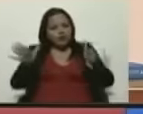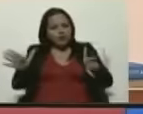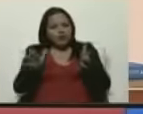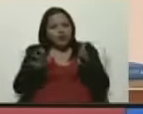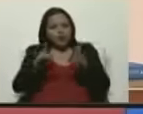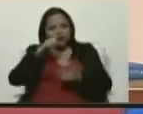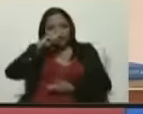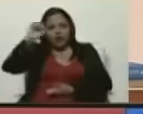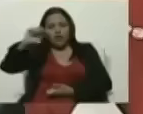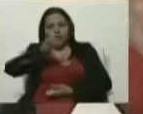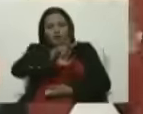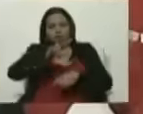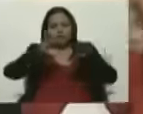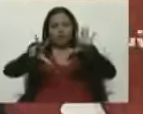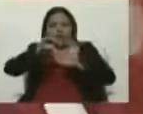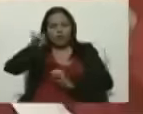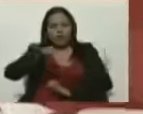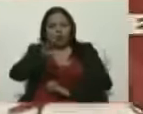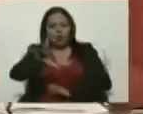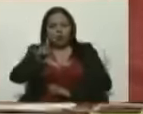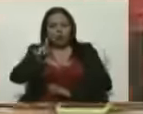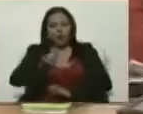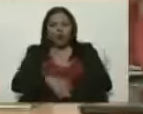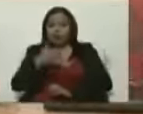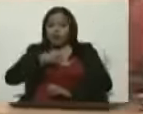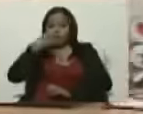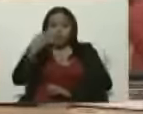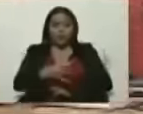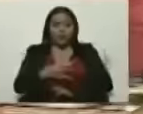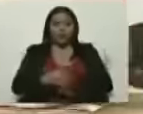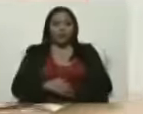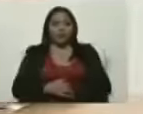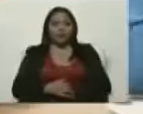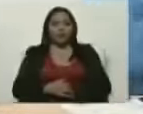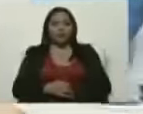julio. No tengo ninguna duda.